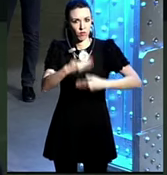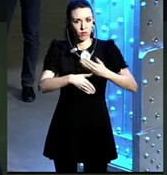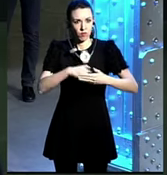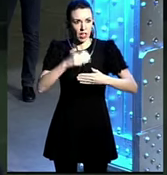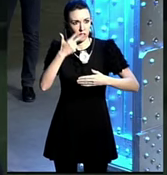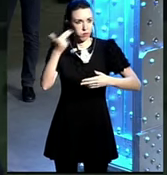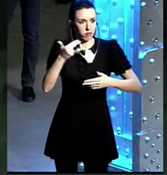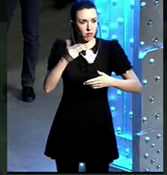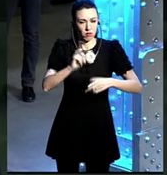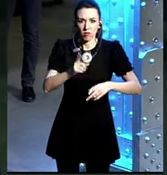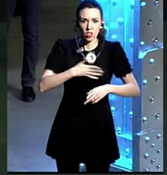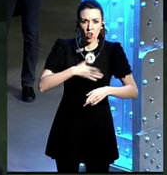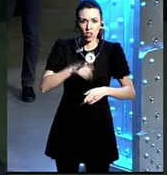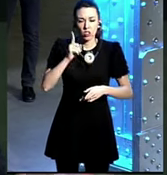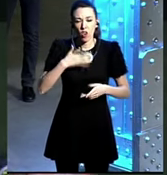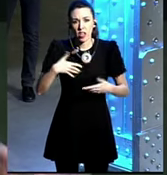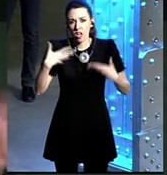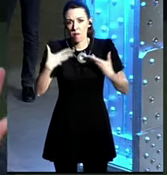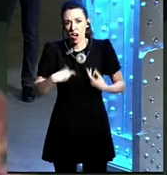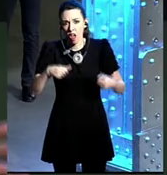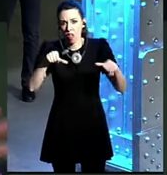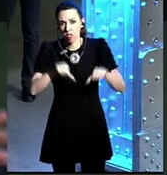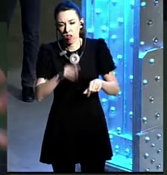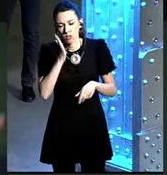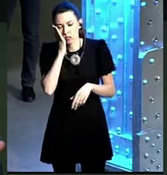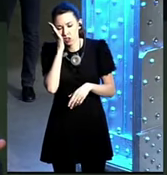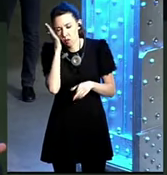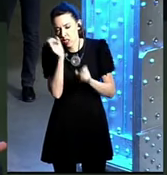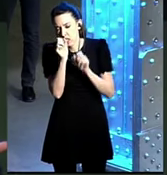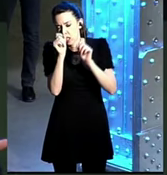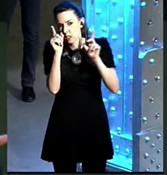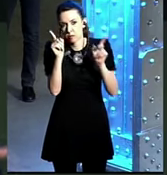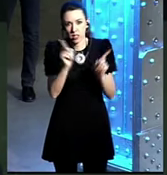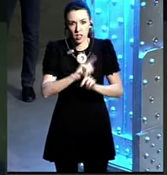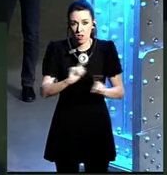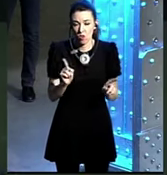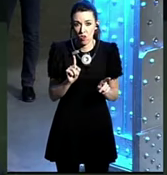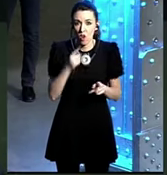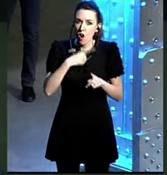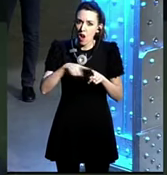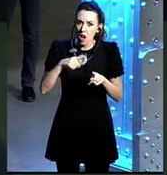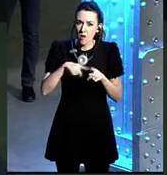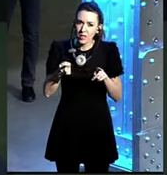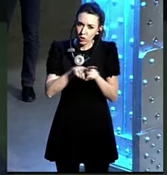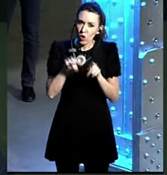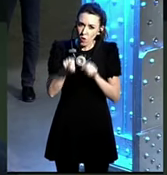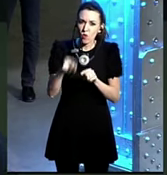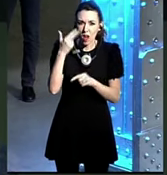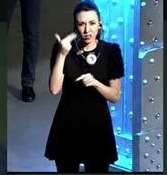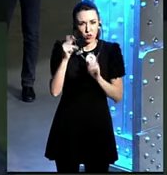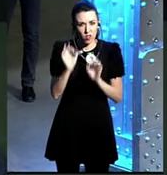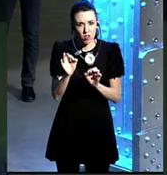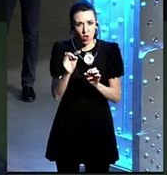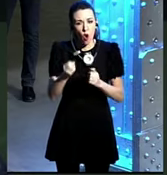y matarse. Solamente quería rendirse, solamente quería dormir y no despertar. Por lo tanto hay un elemento suicida y